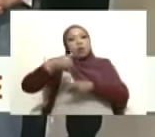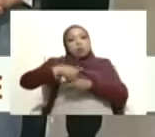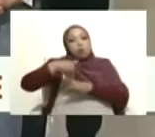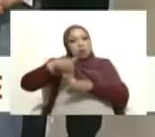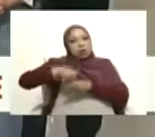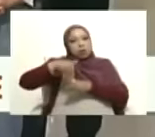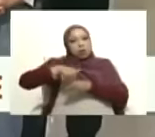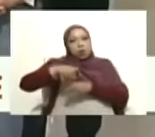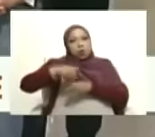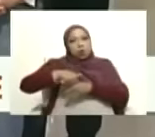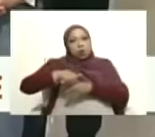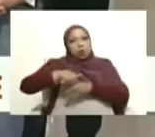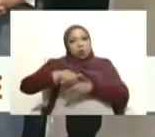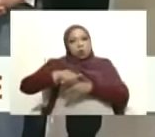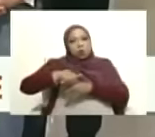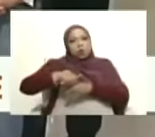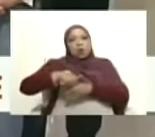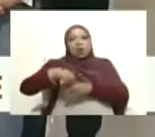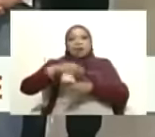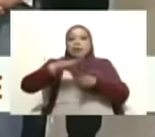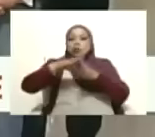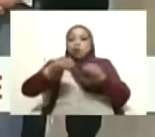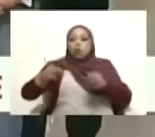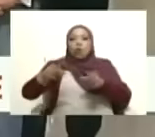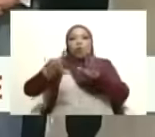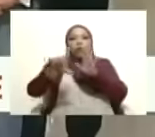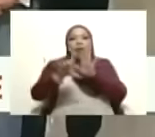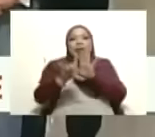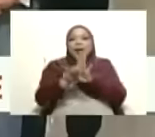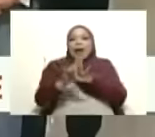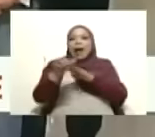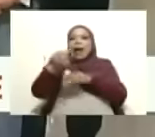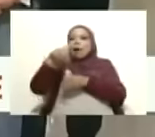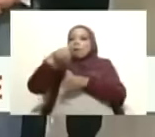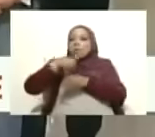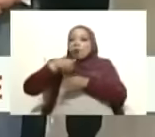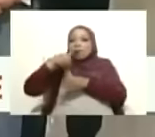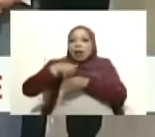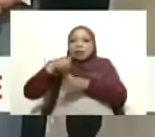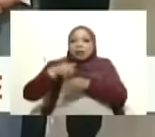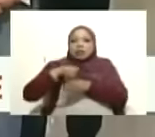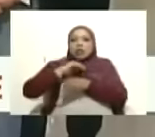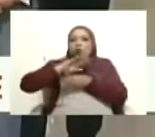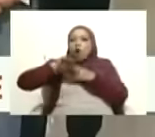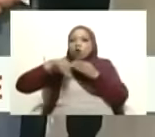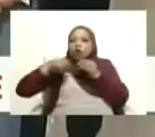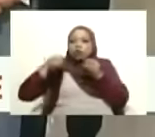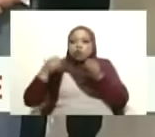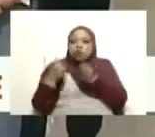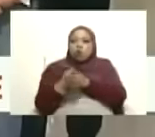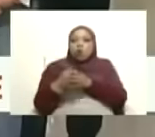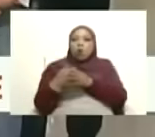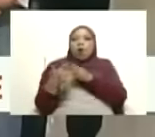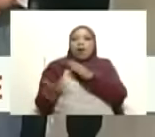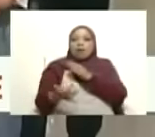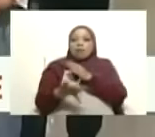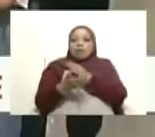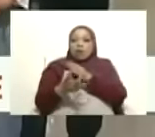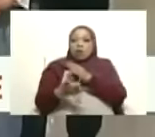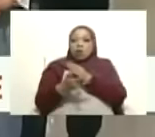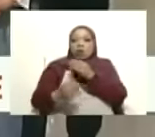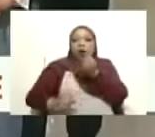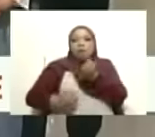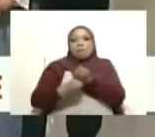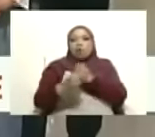electoral. Toda la transparencia, toda la parte legal y toda la parte tecnológica